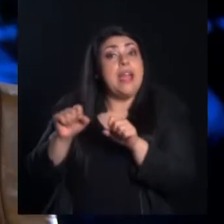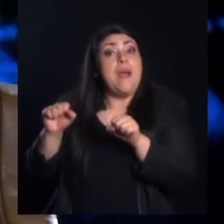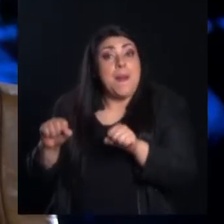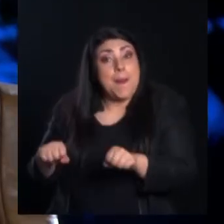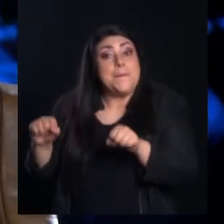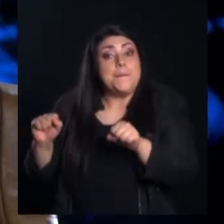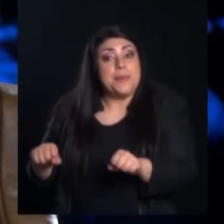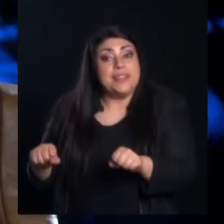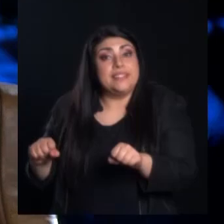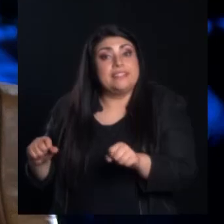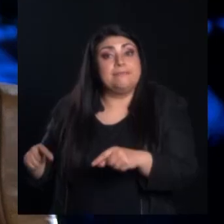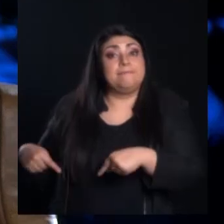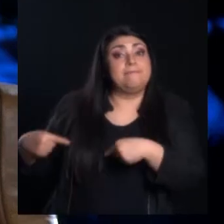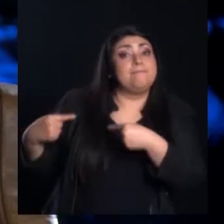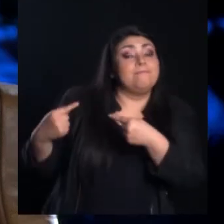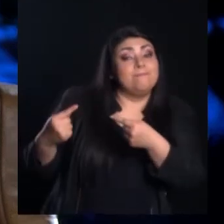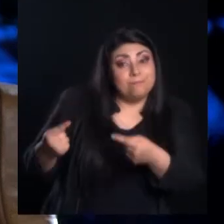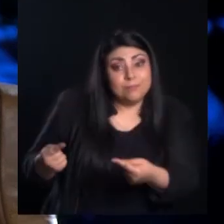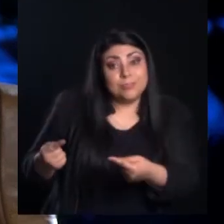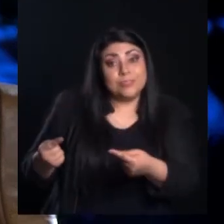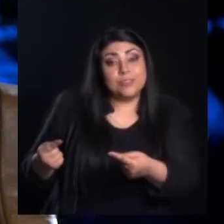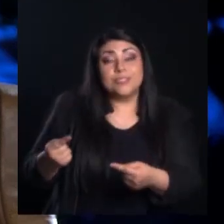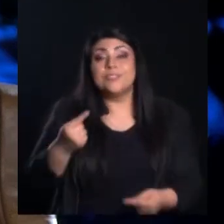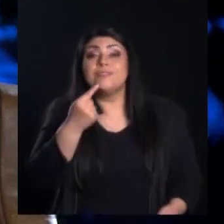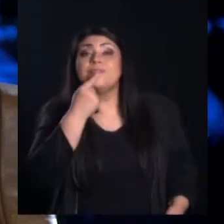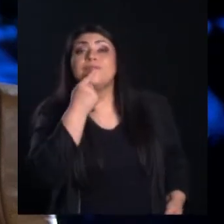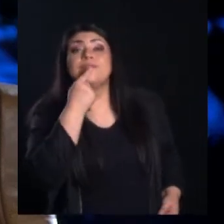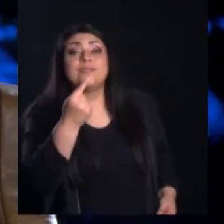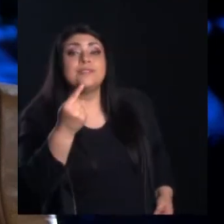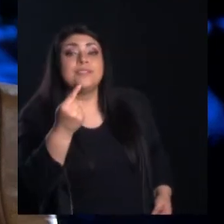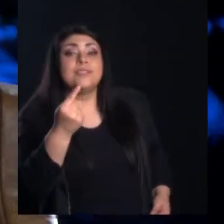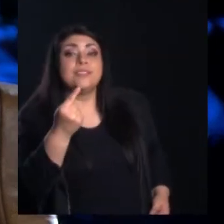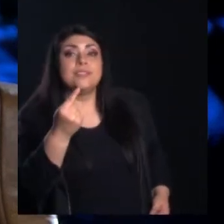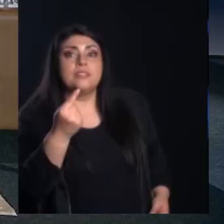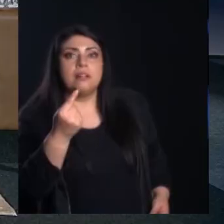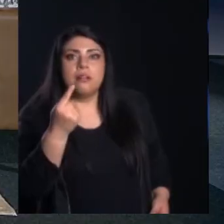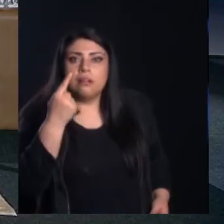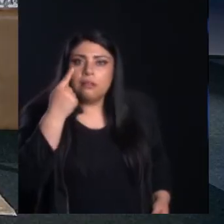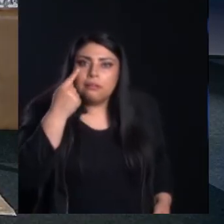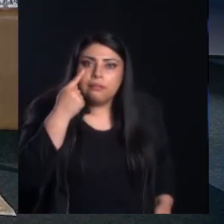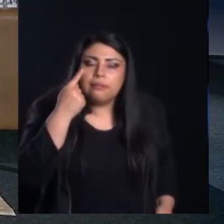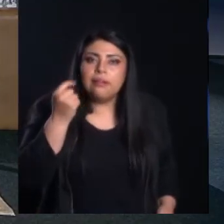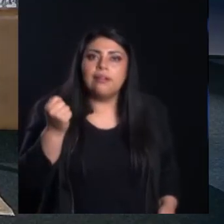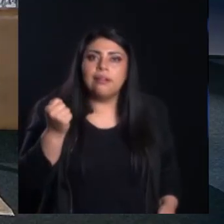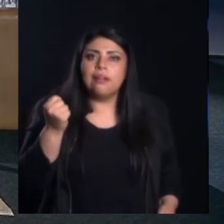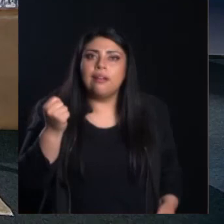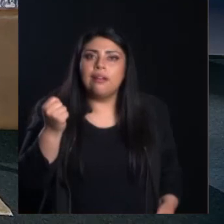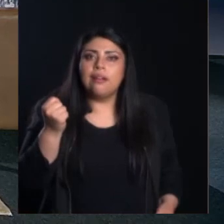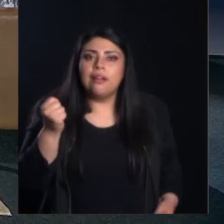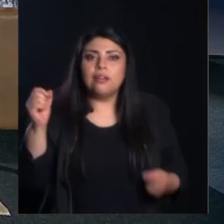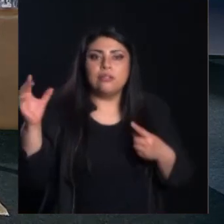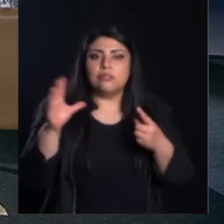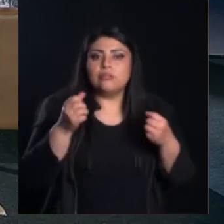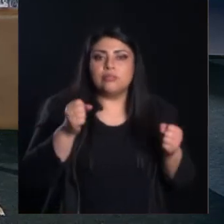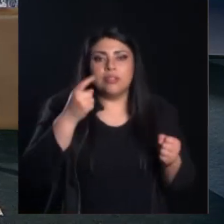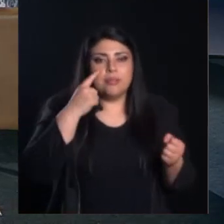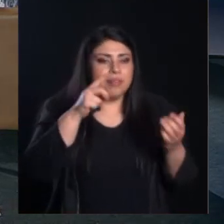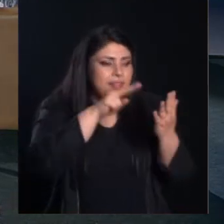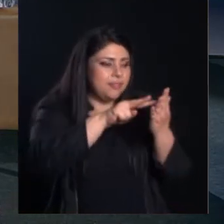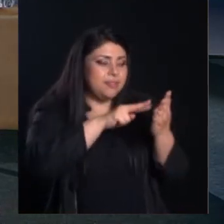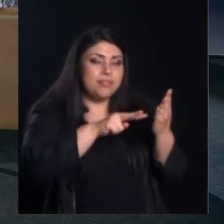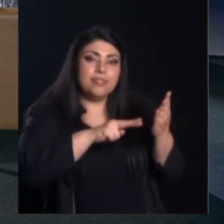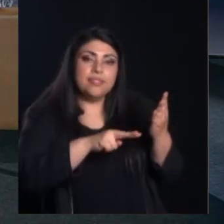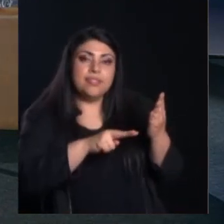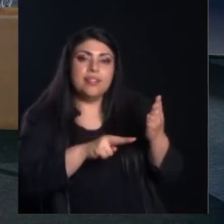viene y le da la instrucción a los discípulos de ir a hacerlo y vemos en la vida que lo hacen yo quisiera agregar creer señales